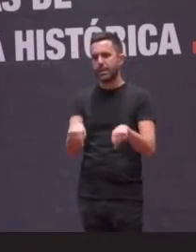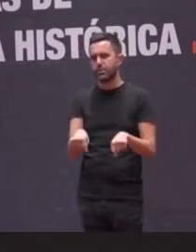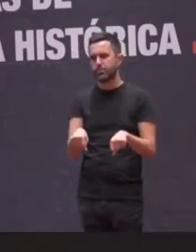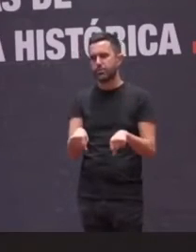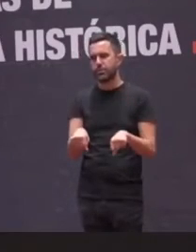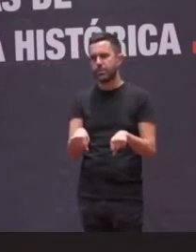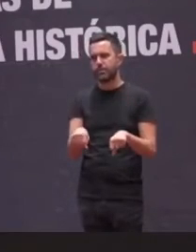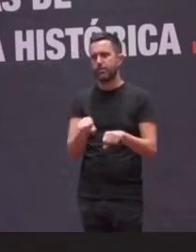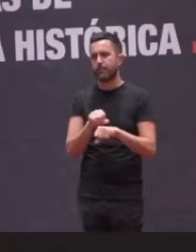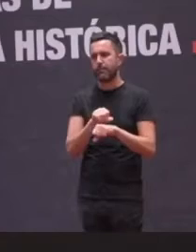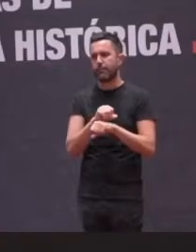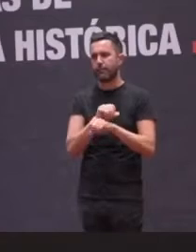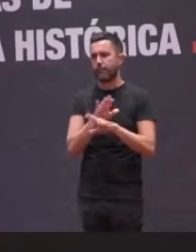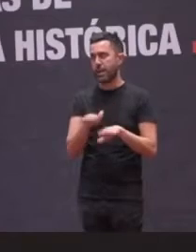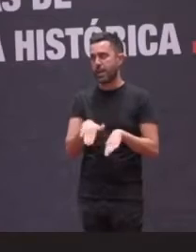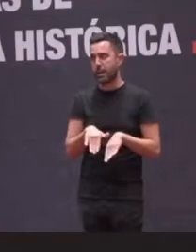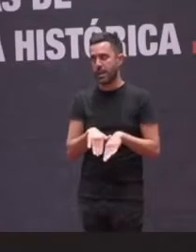isto?